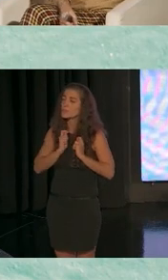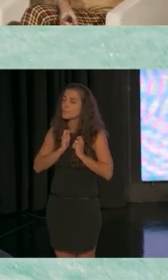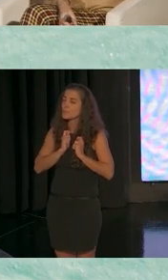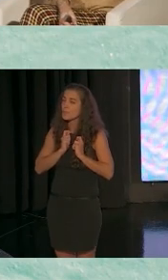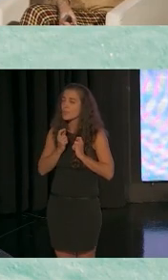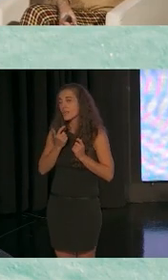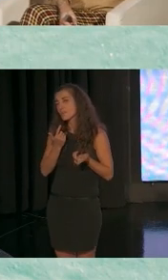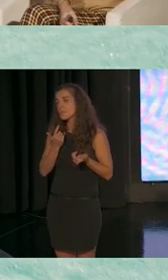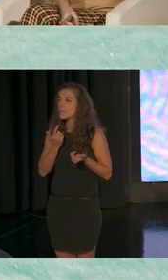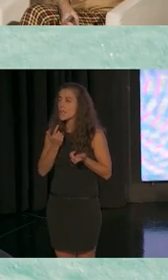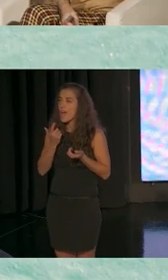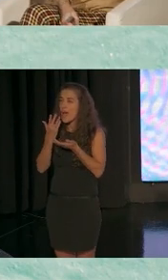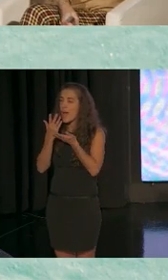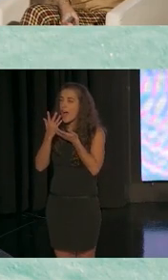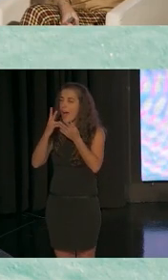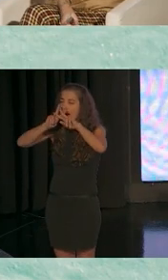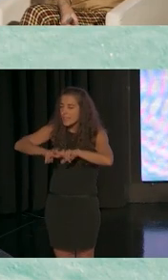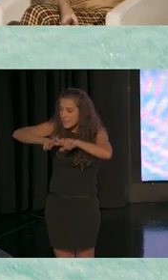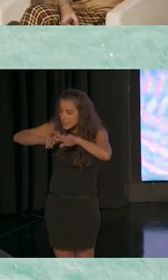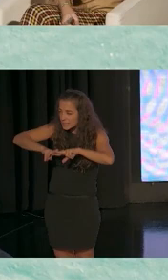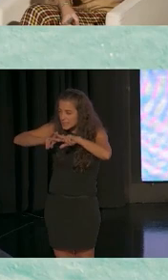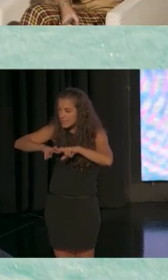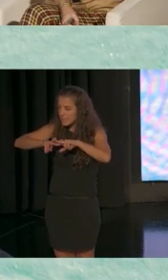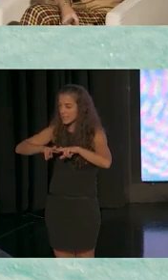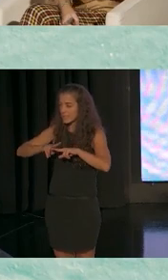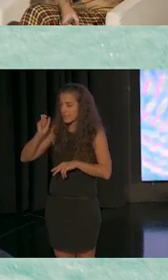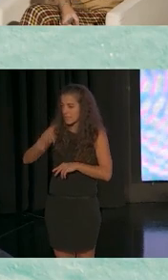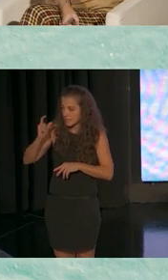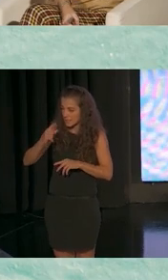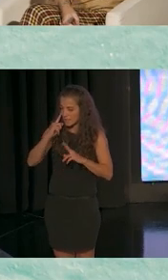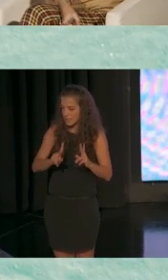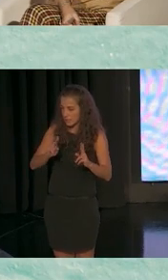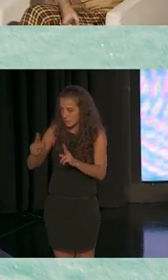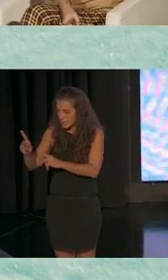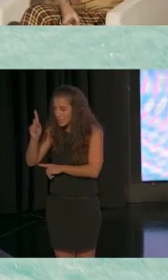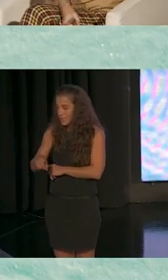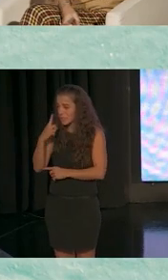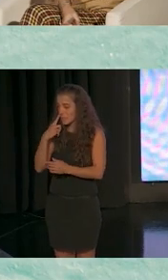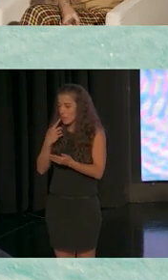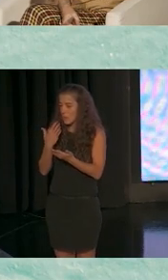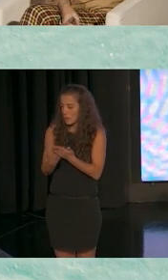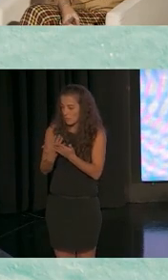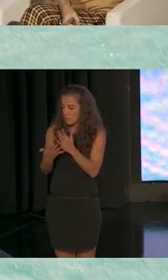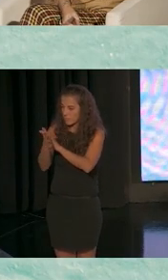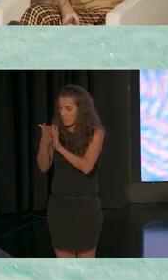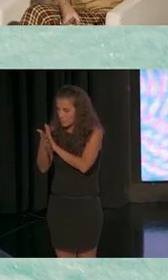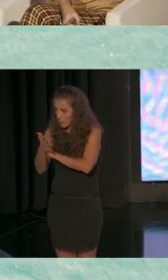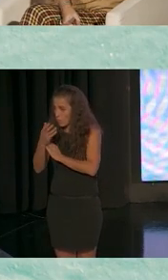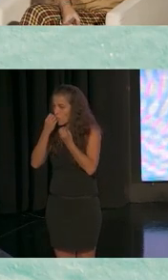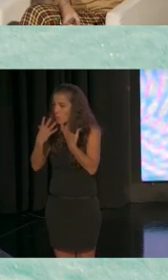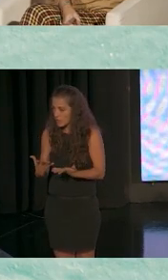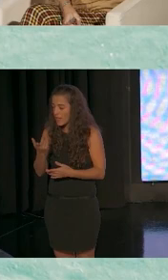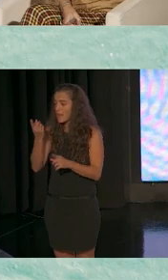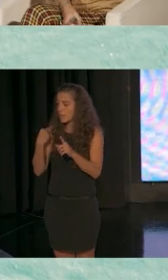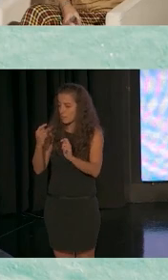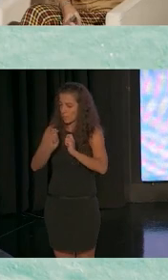diríamos análisis muy sistemáticos muy bien fundamentados que nos dan herramientas conceptuales